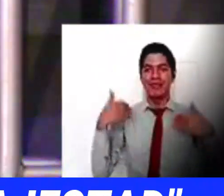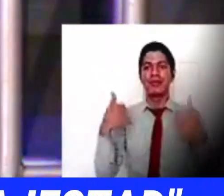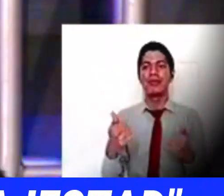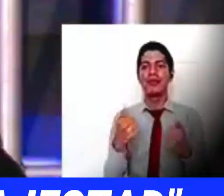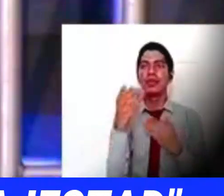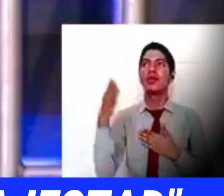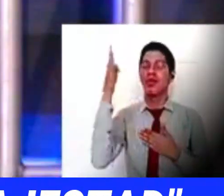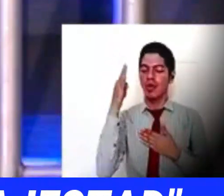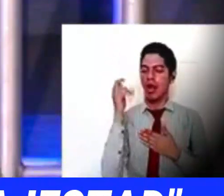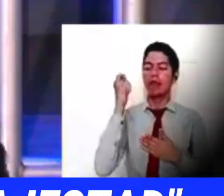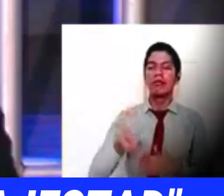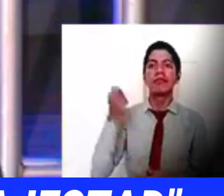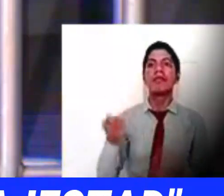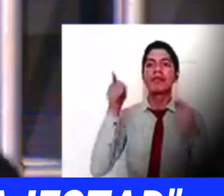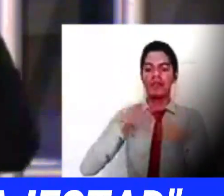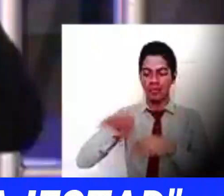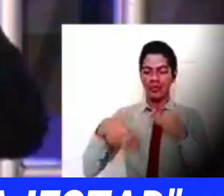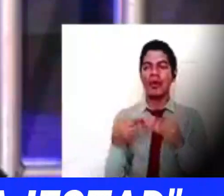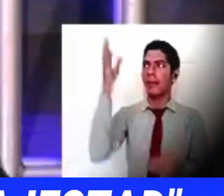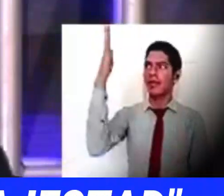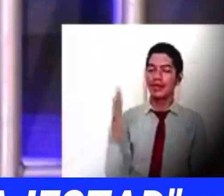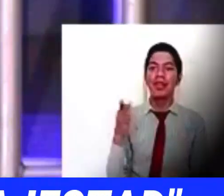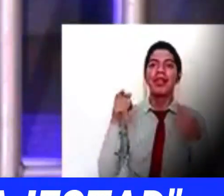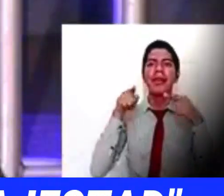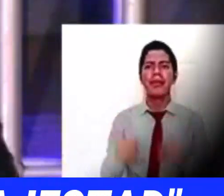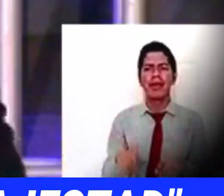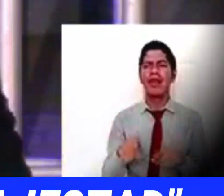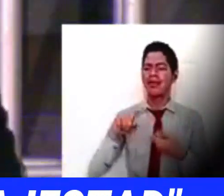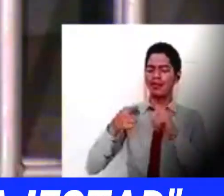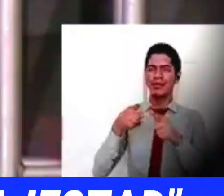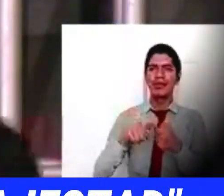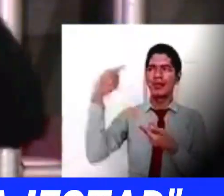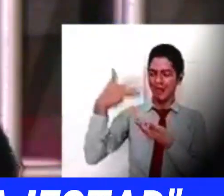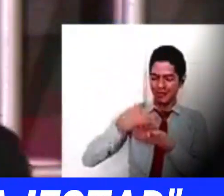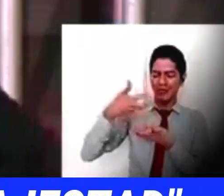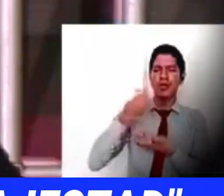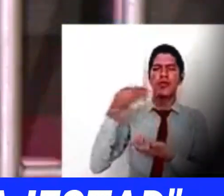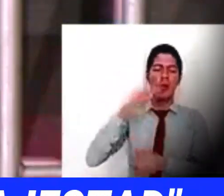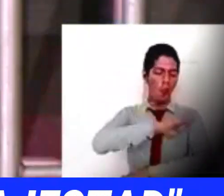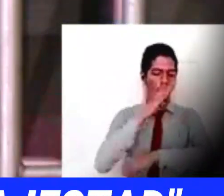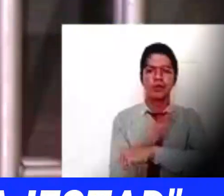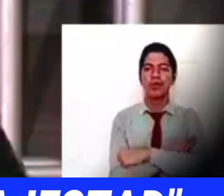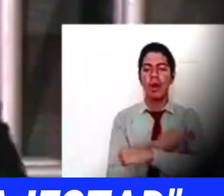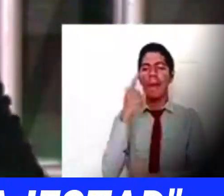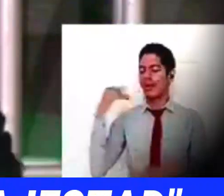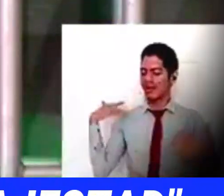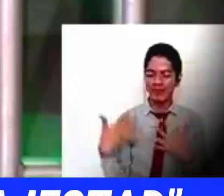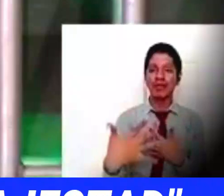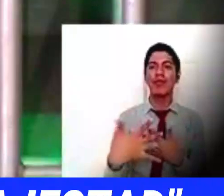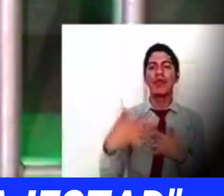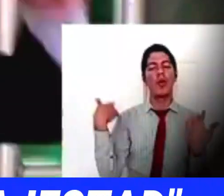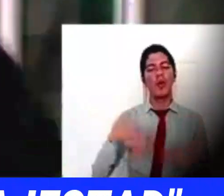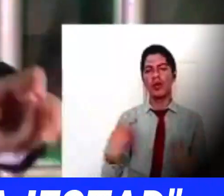pastor, tenemos amigo, tenemos consejero, tenemos Dios fuerte, tenemos Padre eterno, tenemos Príncipe de